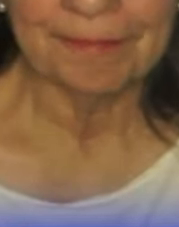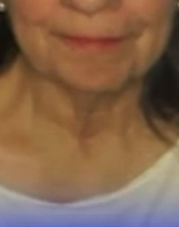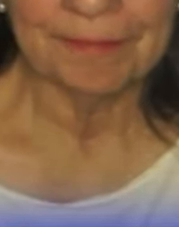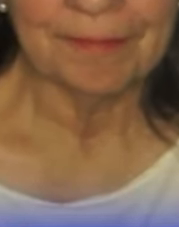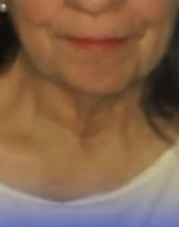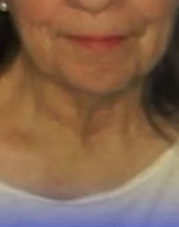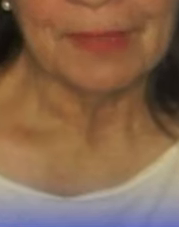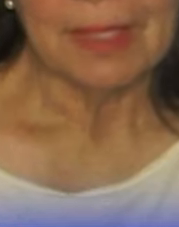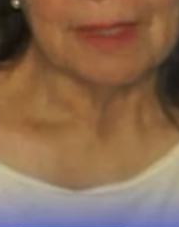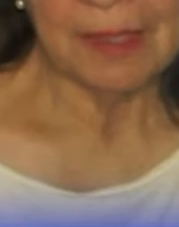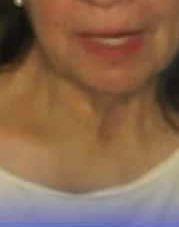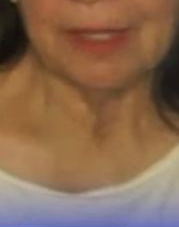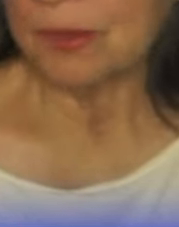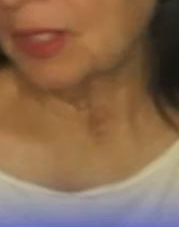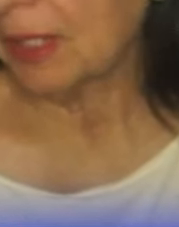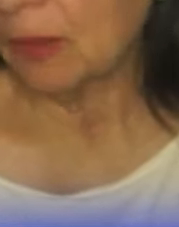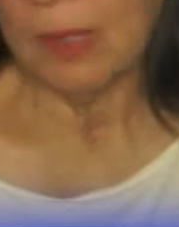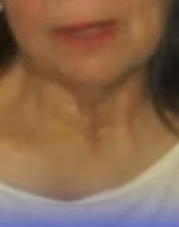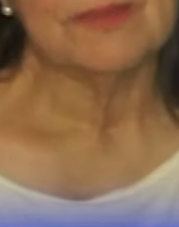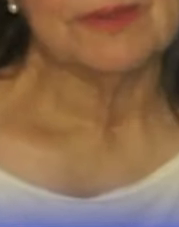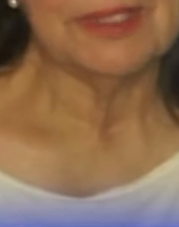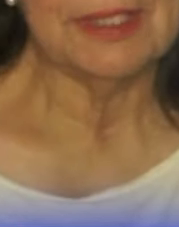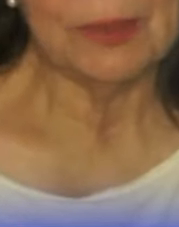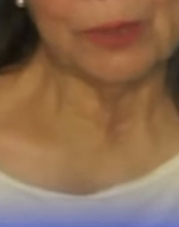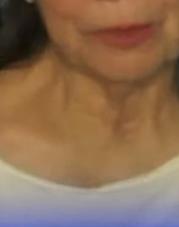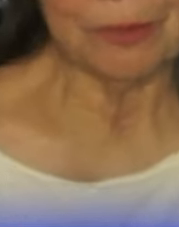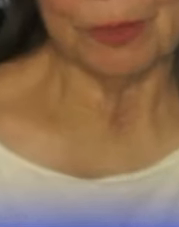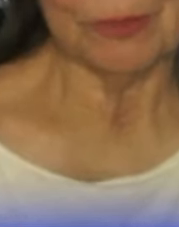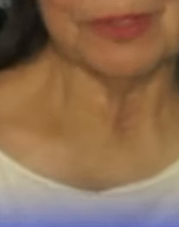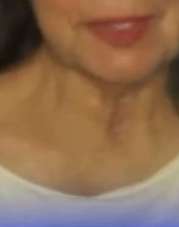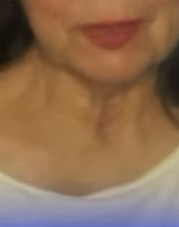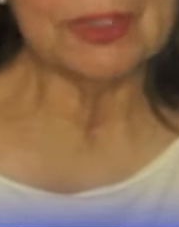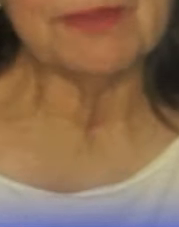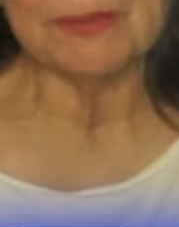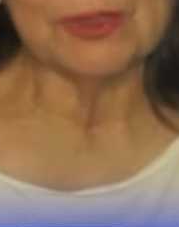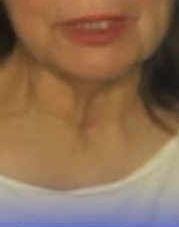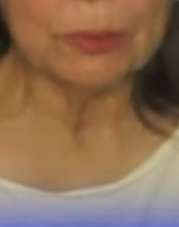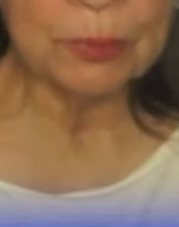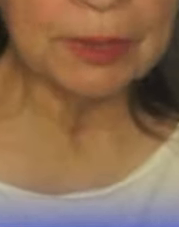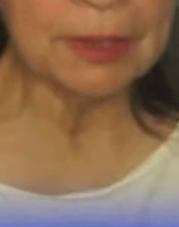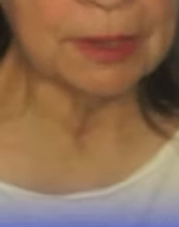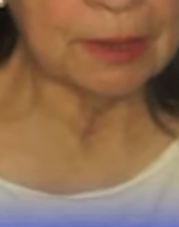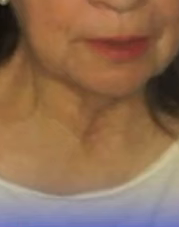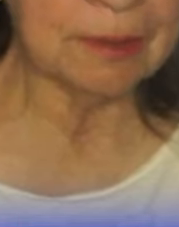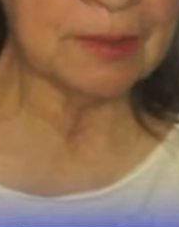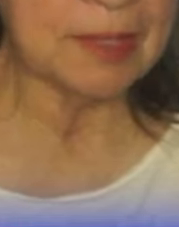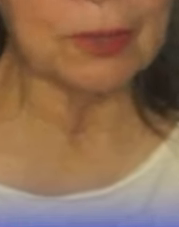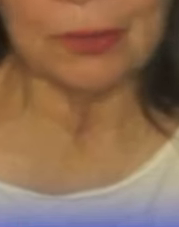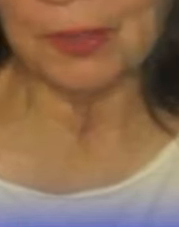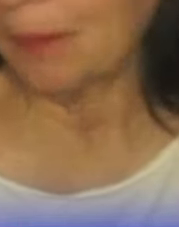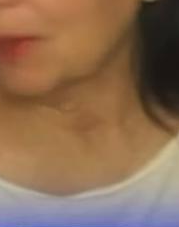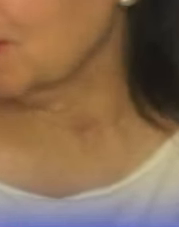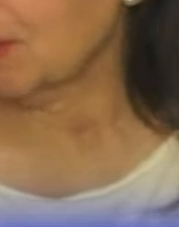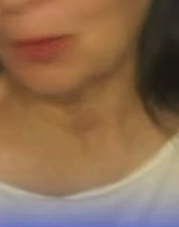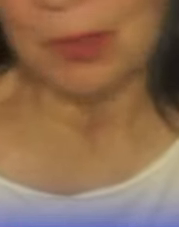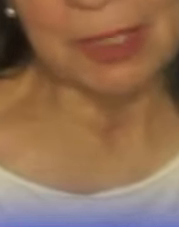junto a nosotras. Claro, sí, tal cual. Bueno, como dice Jorge, esperemos que les guste y sí, yo creo